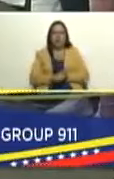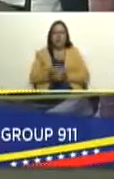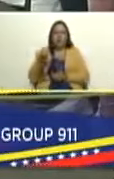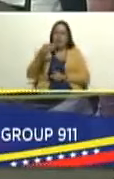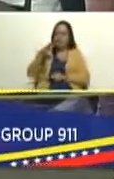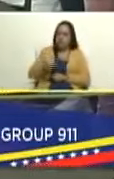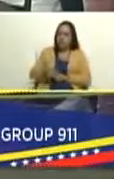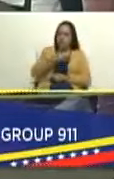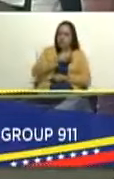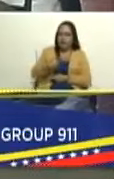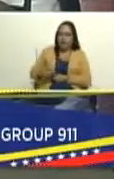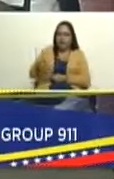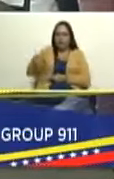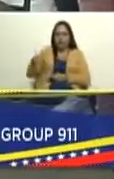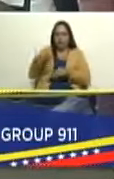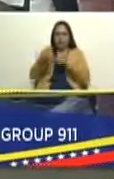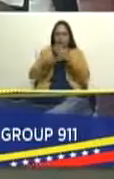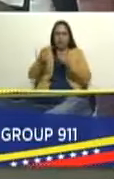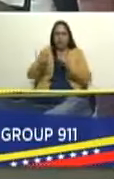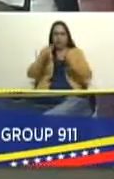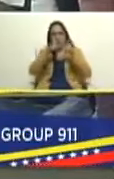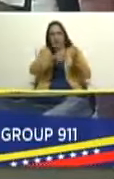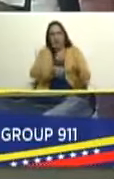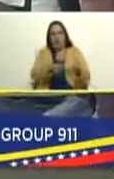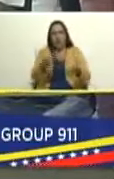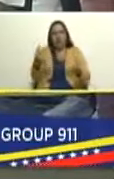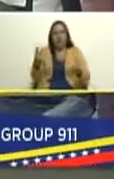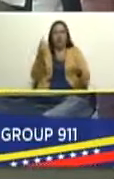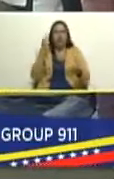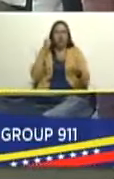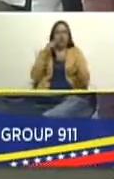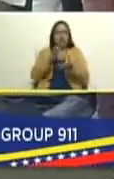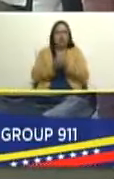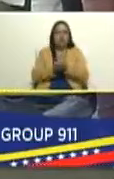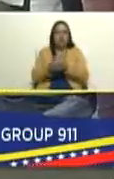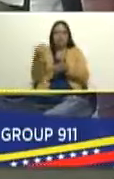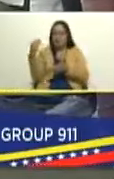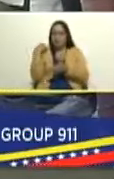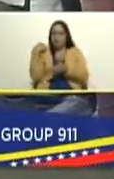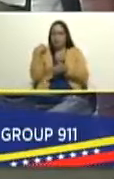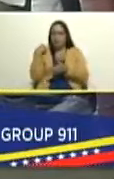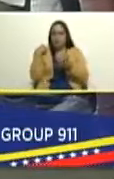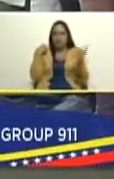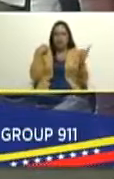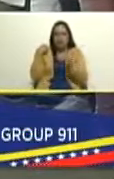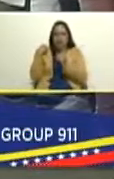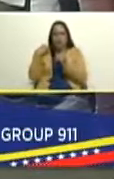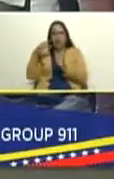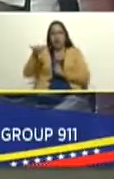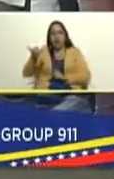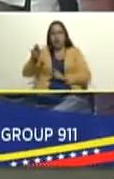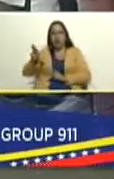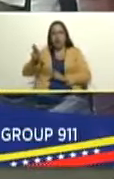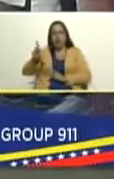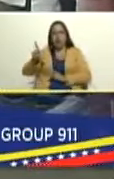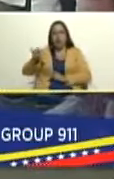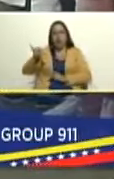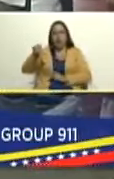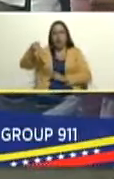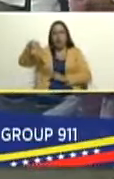Por aquí vamos a hacer entrega a dos de nuestras compañeras y vamos a llamar a que se acerque Yulimar León, por